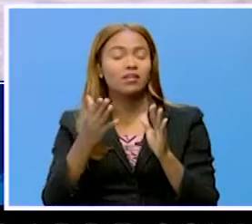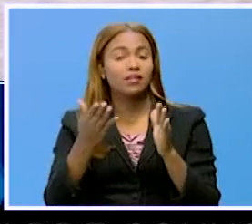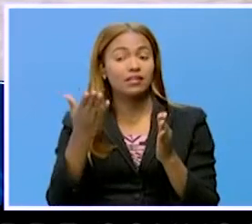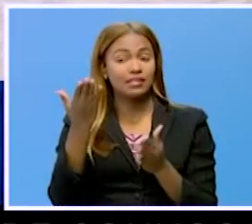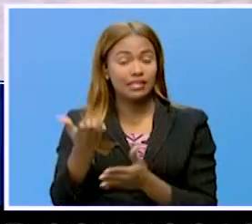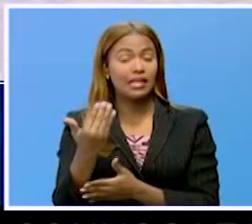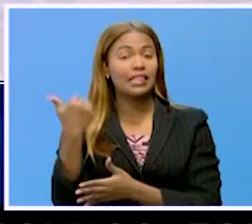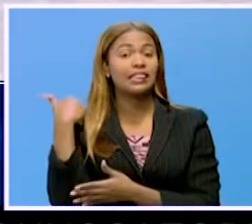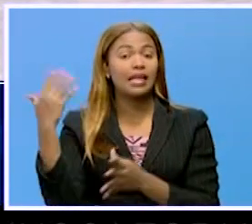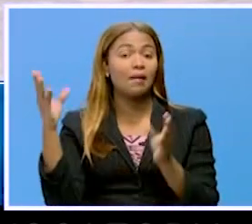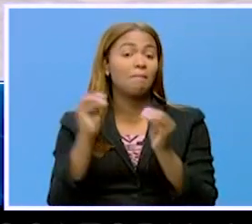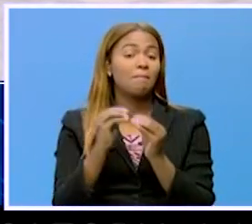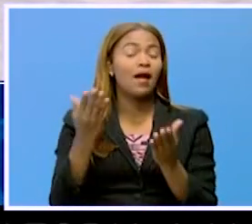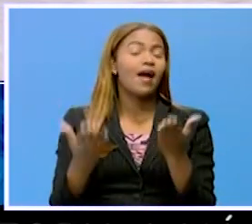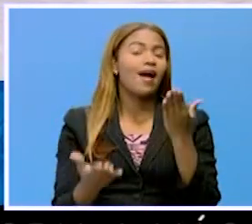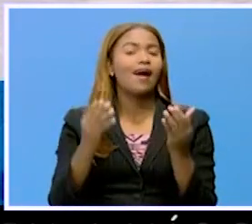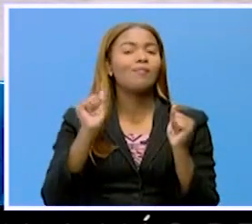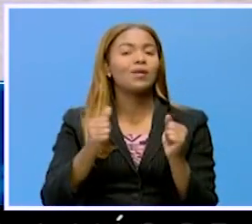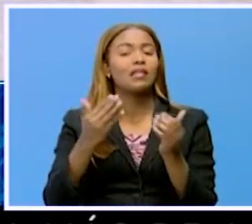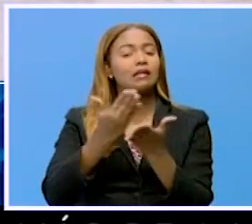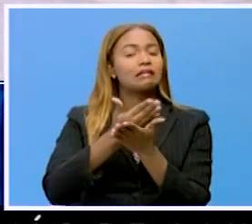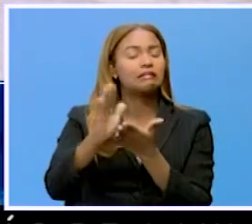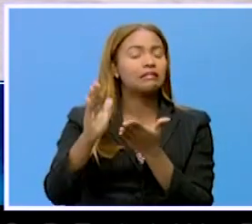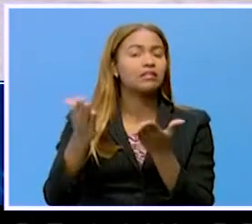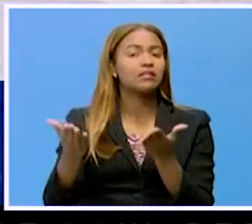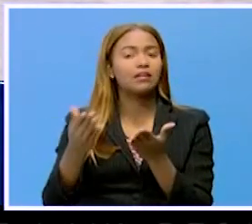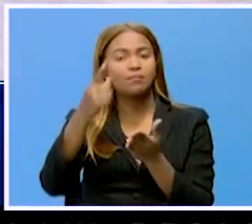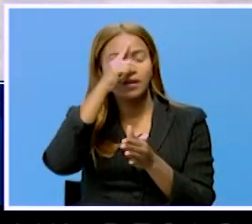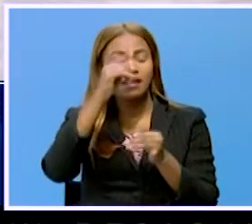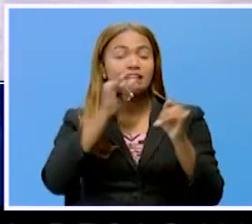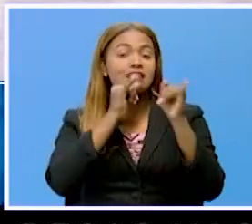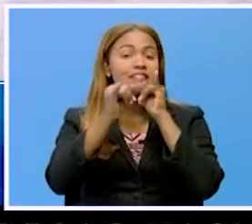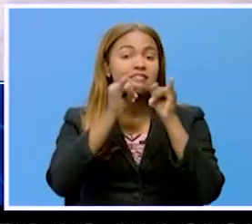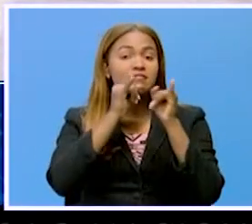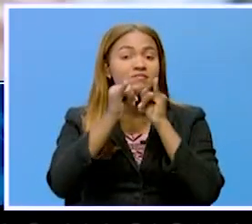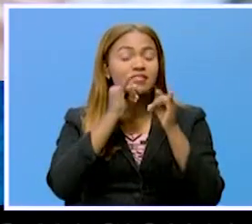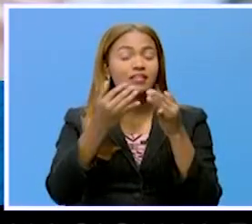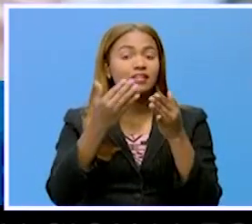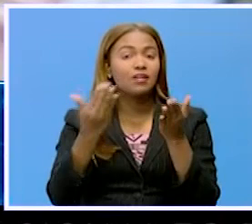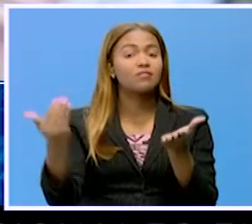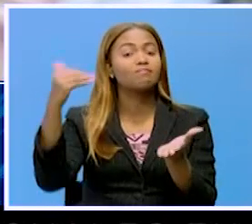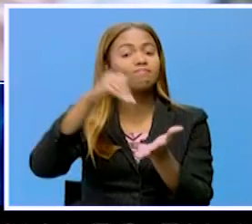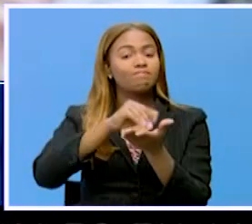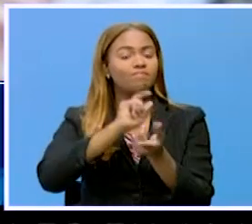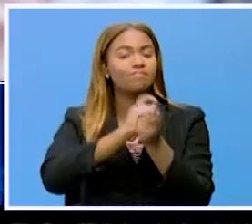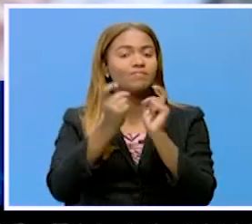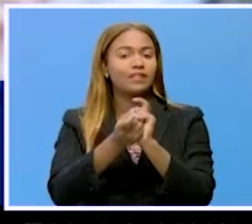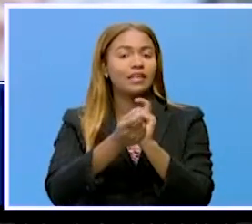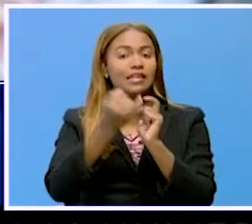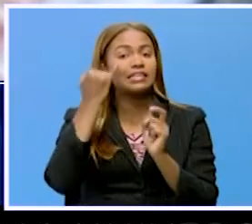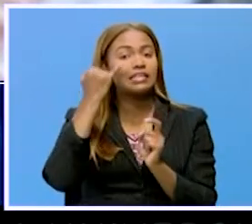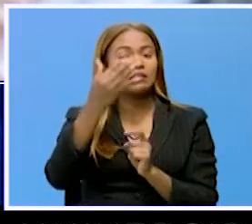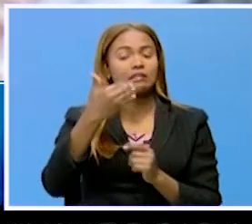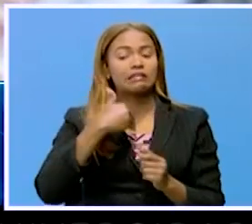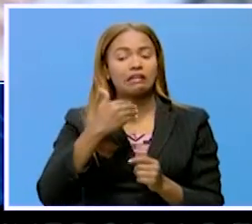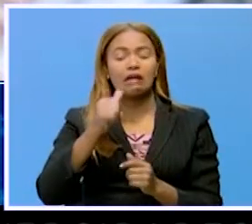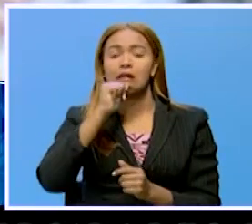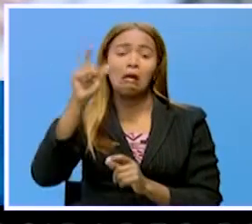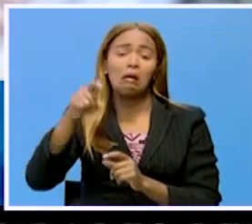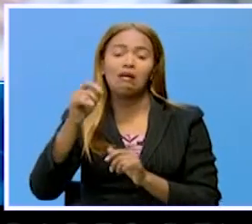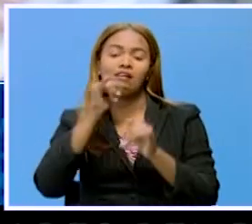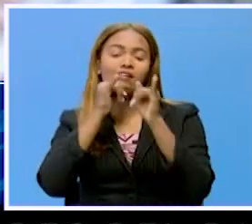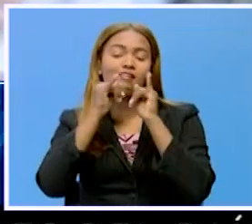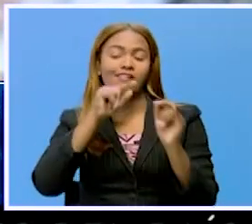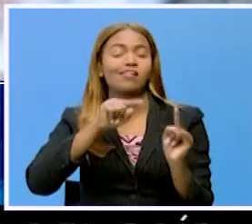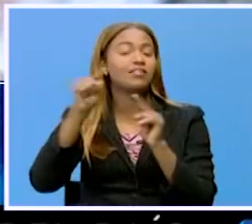que hay más probabilidades que te rechacen en una entrevista la renovación a que tú lo hagas sin necesidad